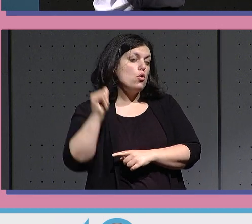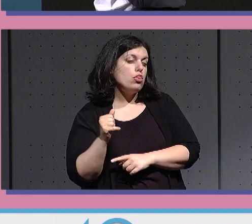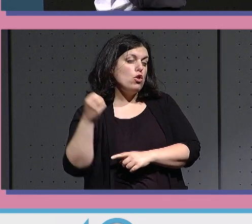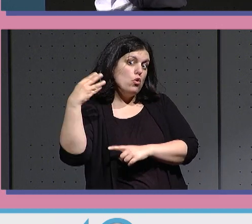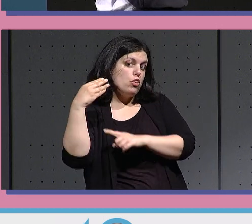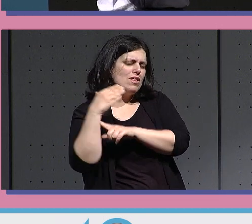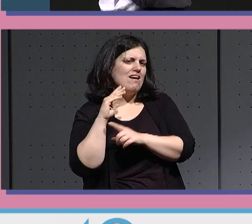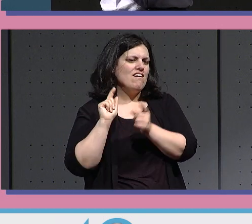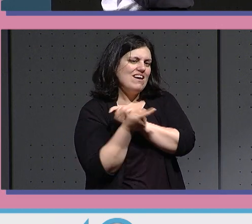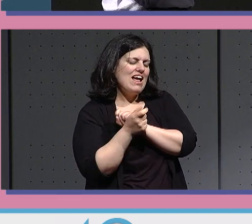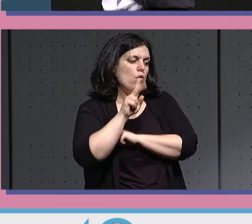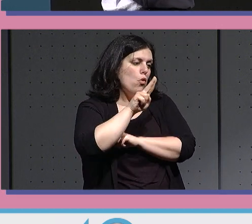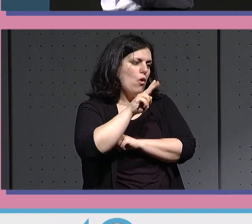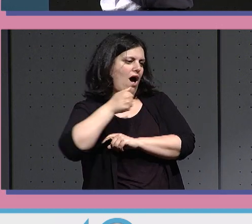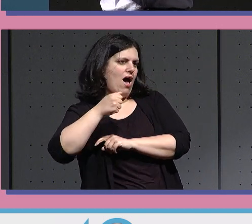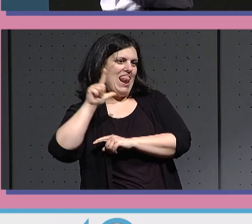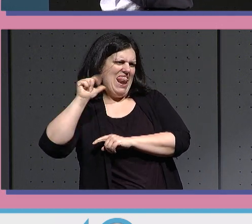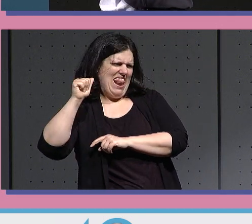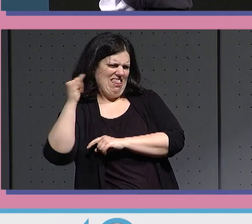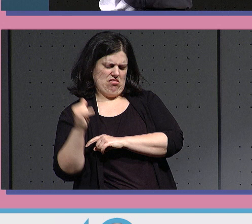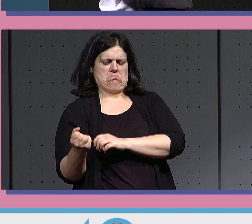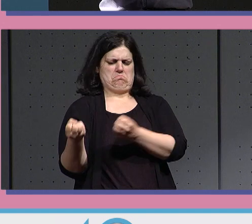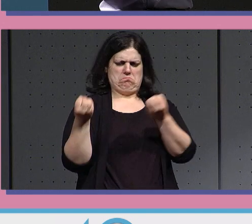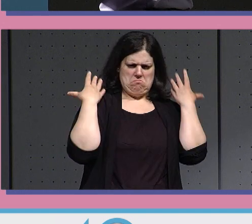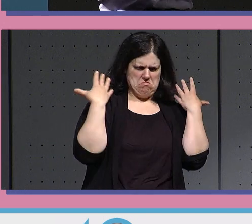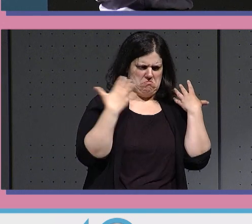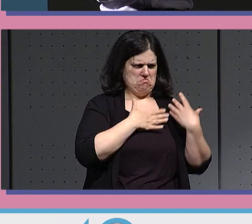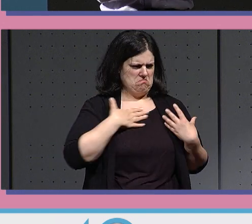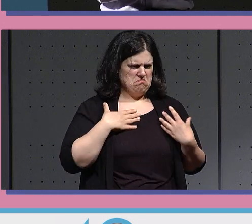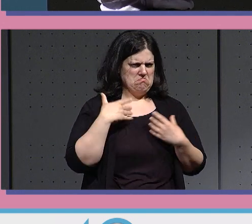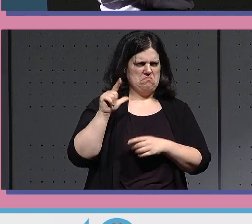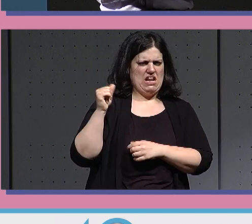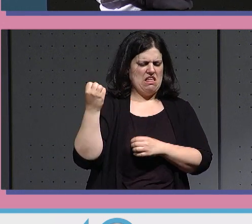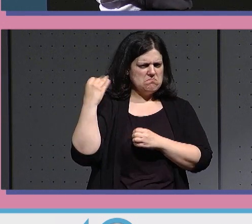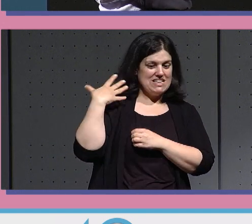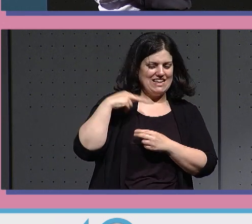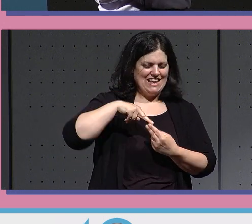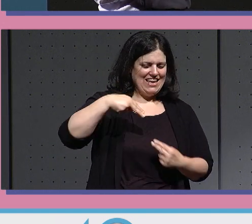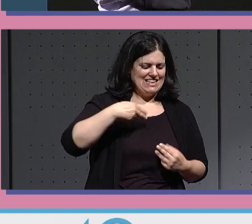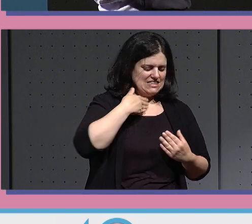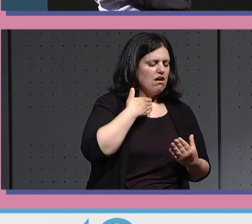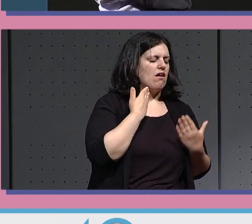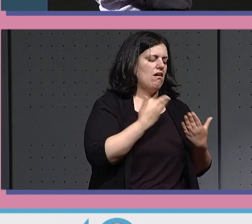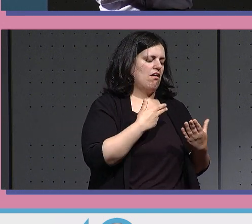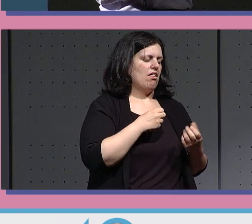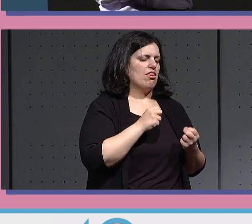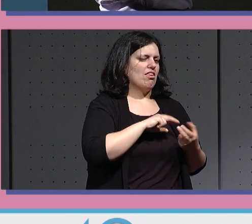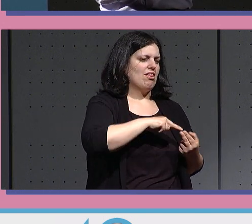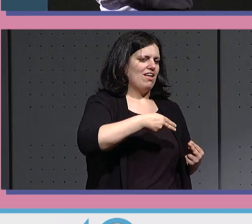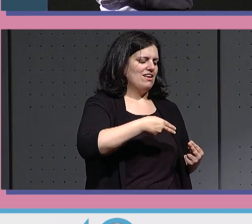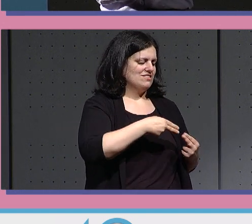parte que no leemos y que no entendemos bien que está entre los genes, que le llamamos regulación. Hay algo que le dice a los